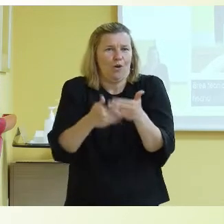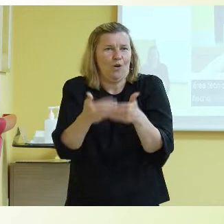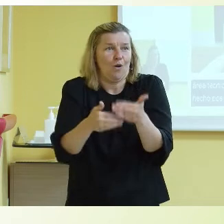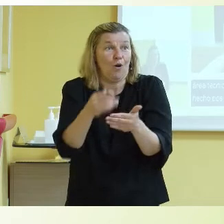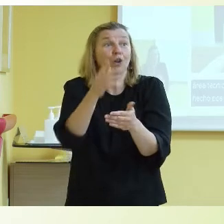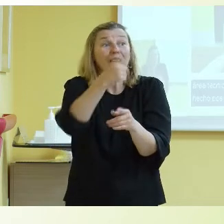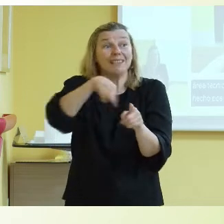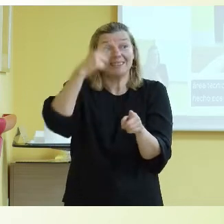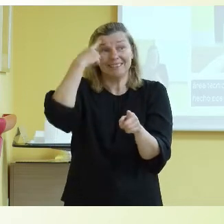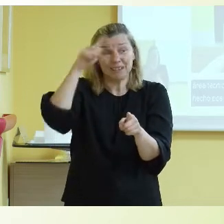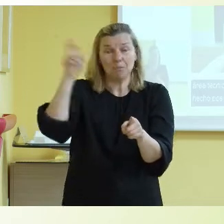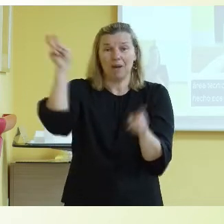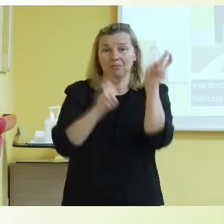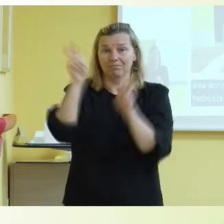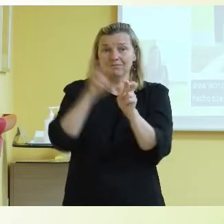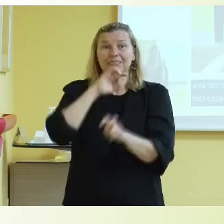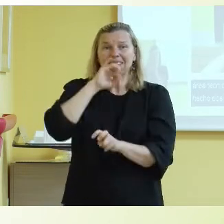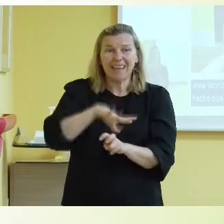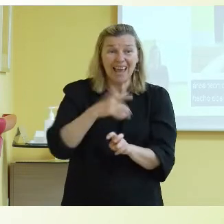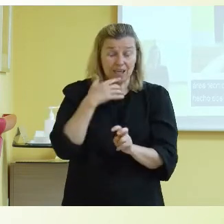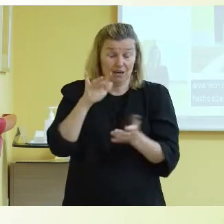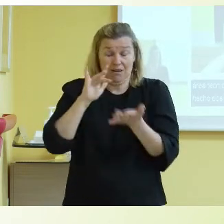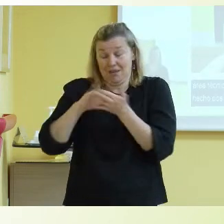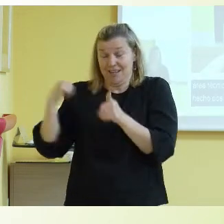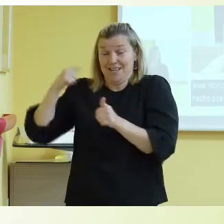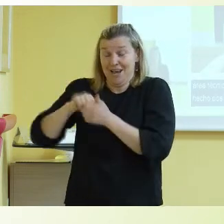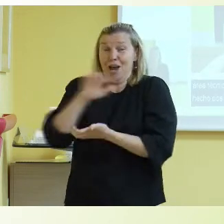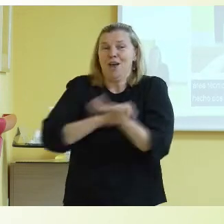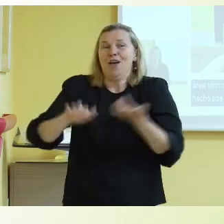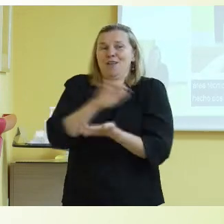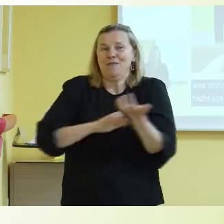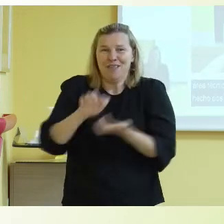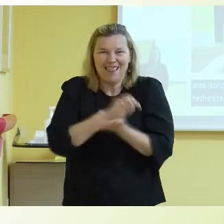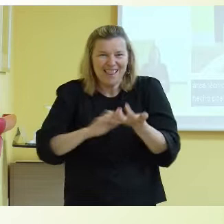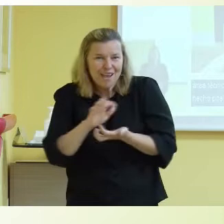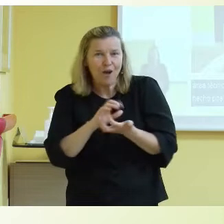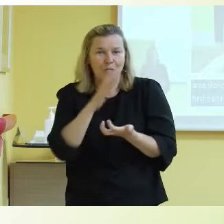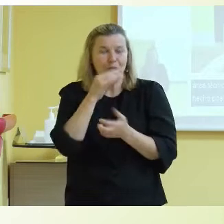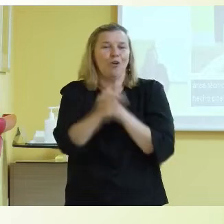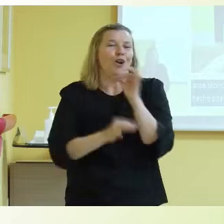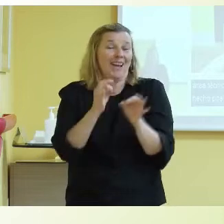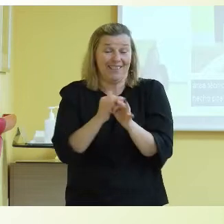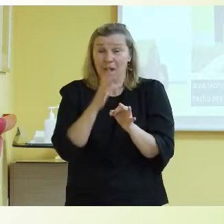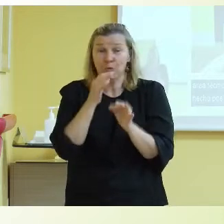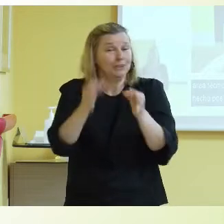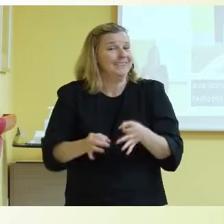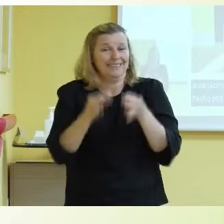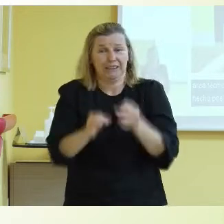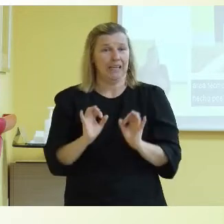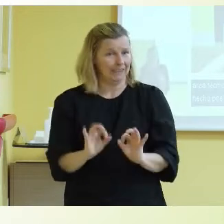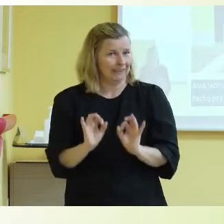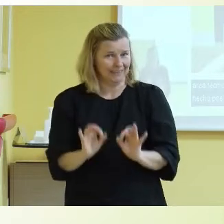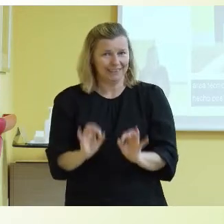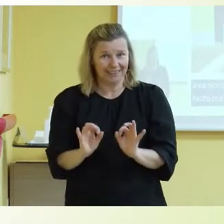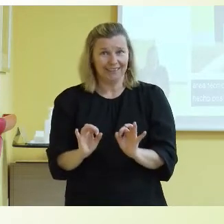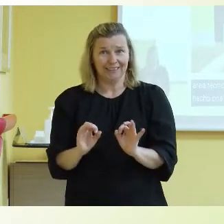sepáis quiénes van a venir en cada momento, los líos que hemos tenido pues con la organización, que siempre es normal, y que después de 2